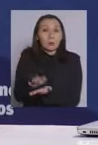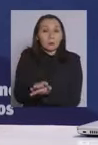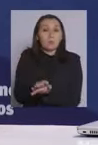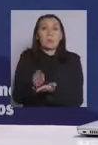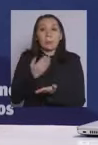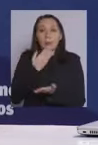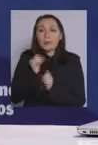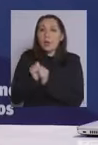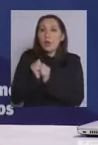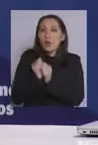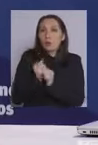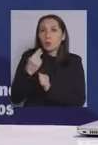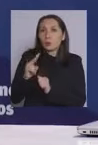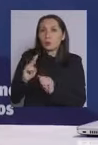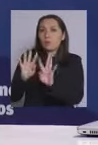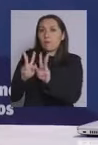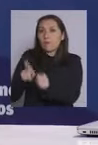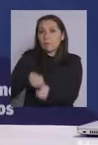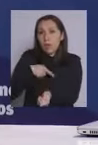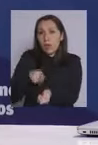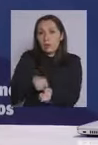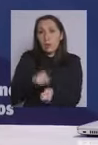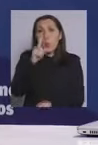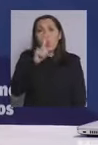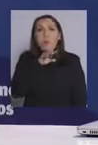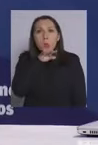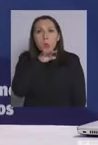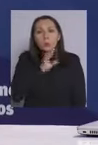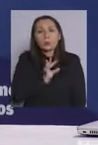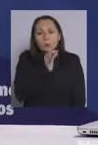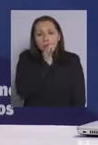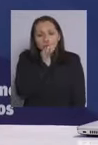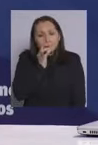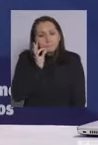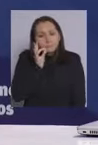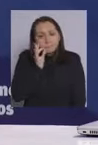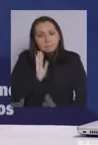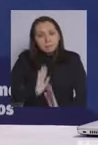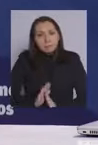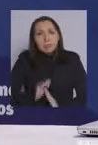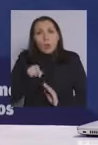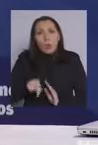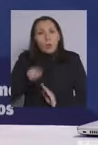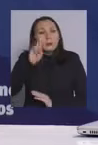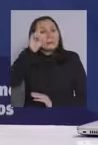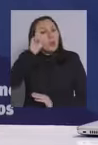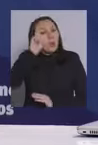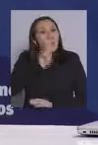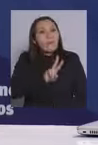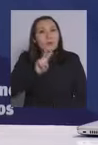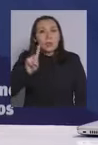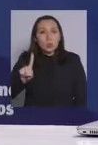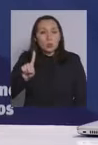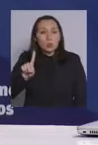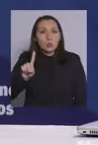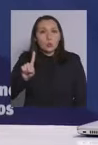obviamente acompañando también a su familia, un minuto de silencio para hoy día, 21